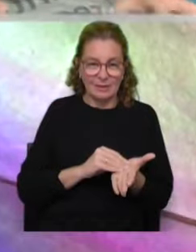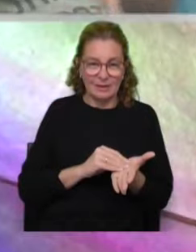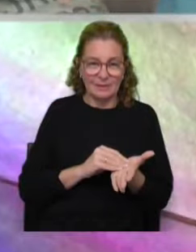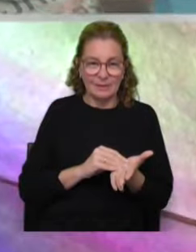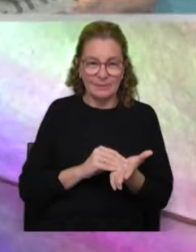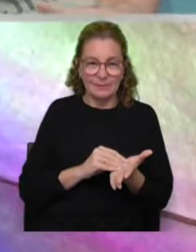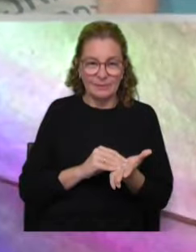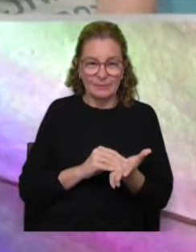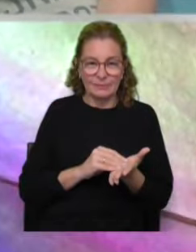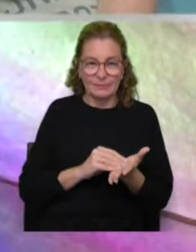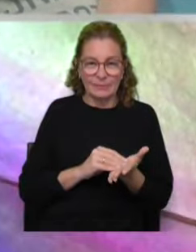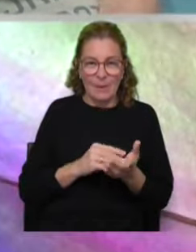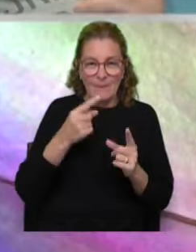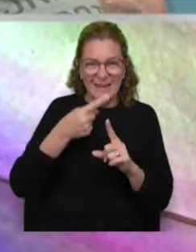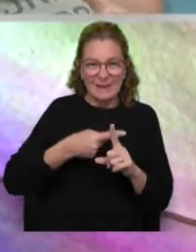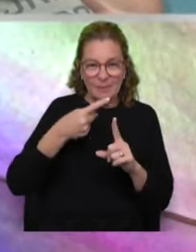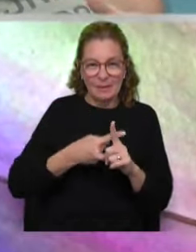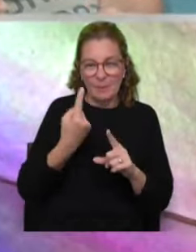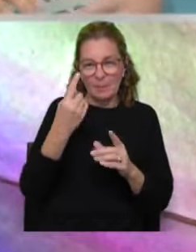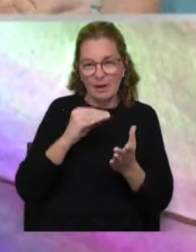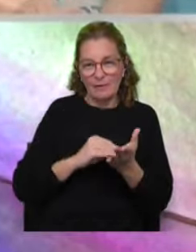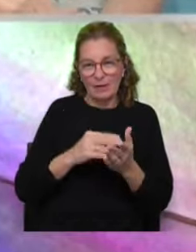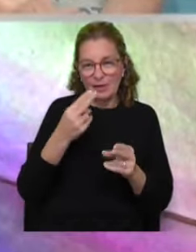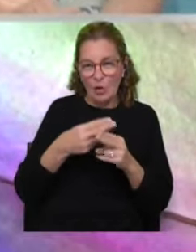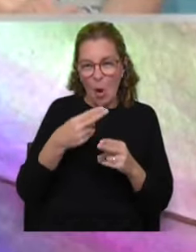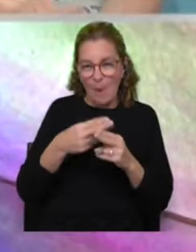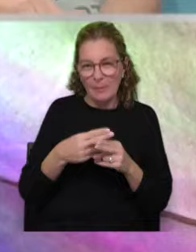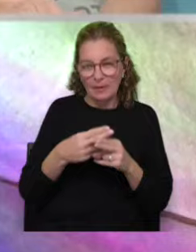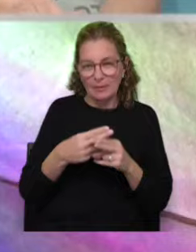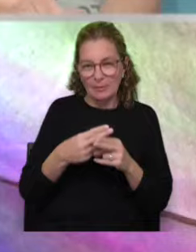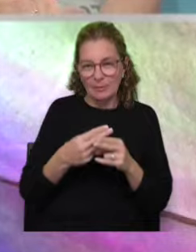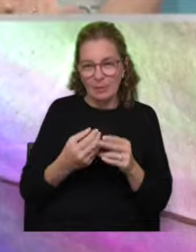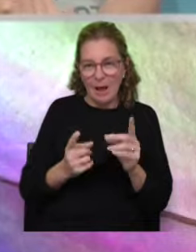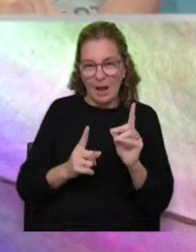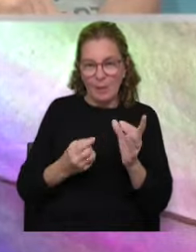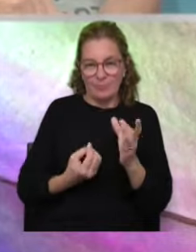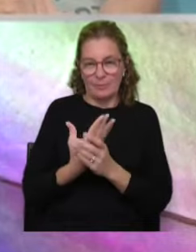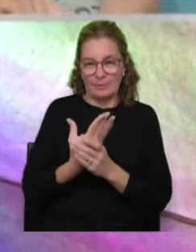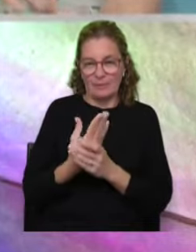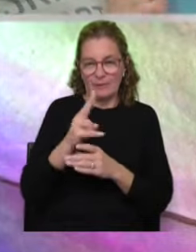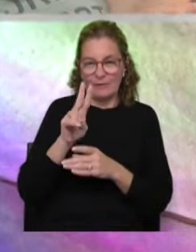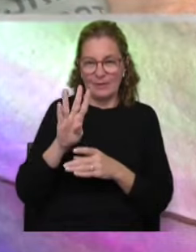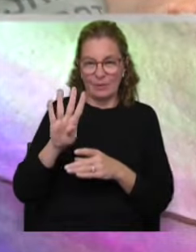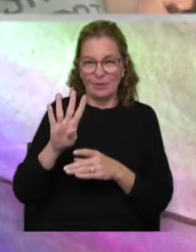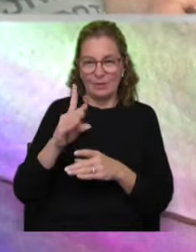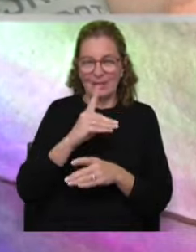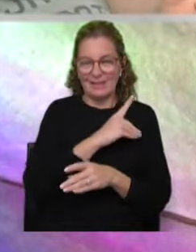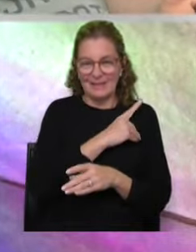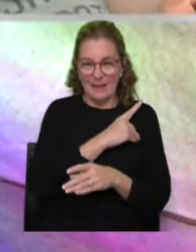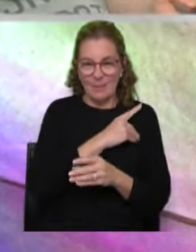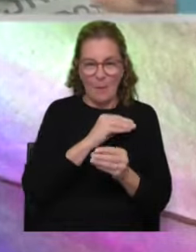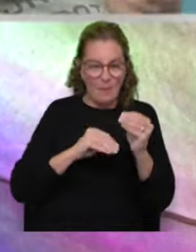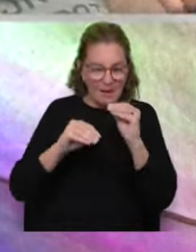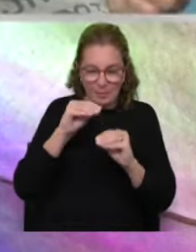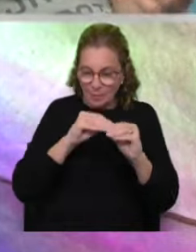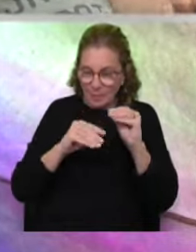adrenalina, lo planeamos meses y todo, cuando el día que nos pusimos nombre, y fue un show muy importante para nosotros. ¿El 24 de diciembre? El del 24 de diciembre lo planeamos meses,